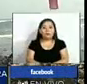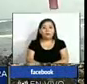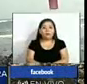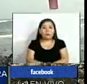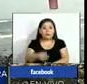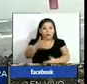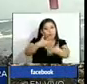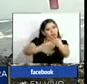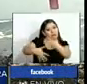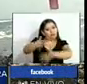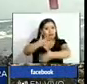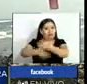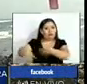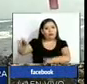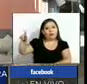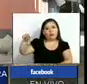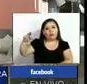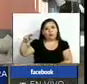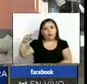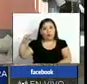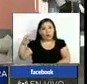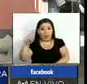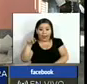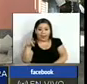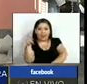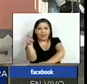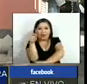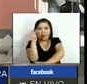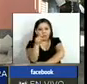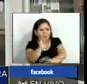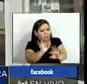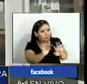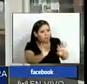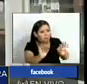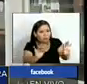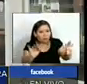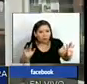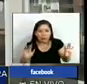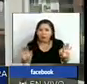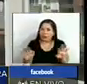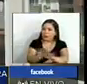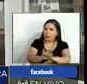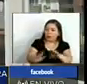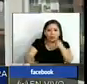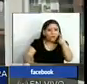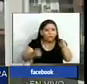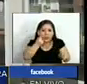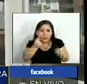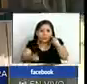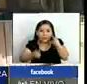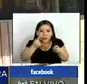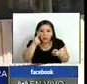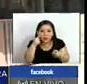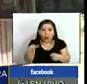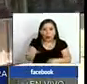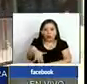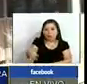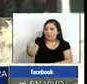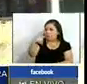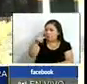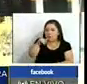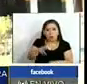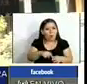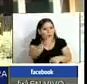En la playa El Tunco, en La Libertad, el ambiente está opacado, sin actividad turística. Bares,